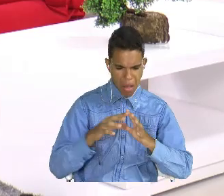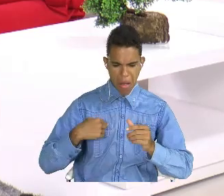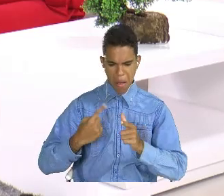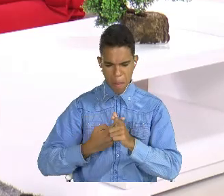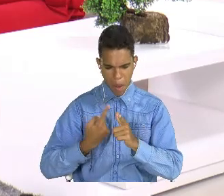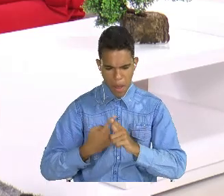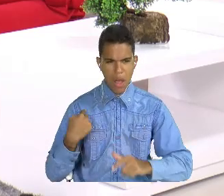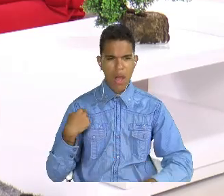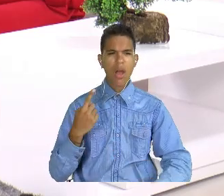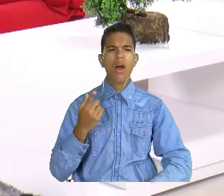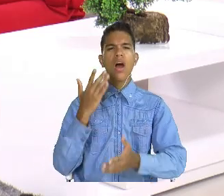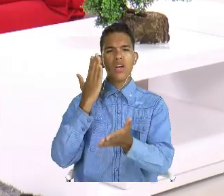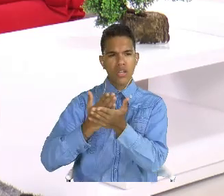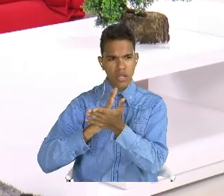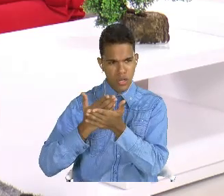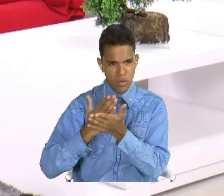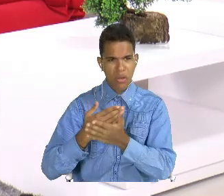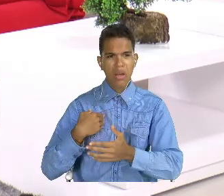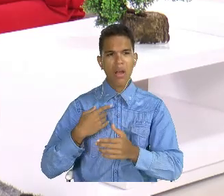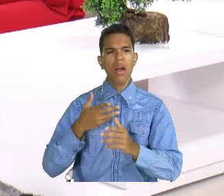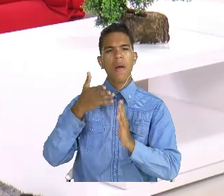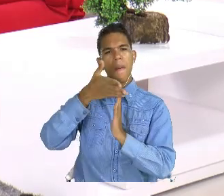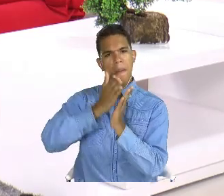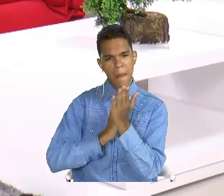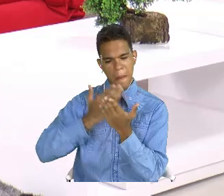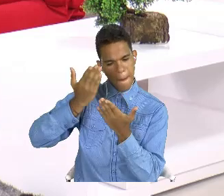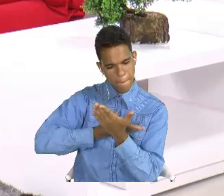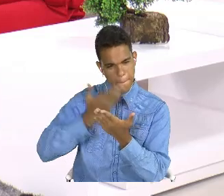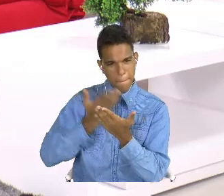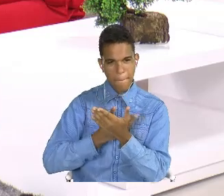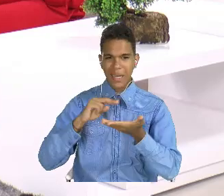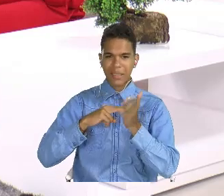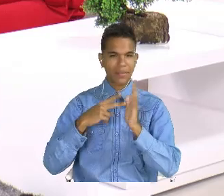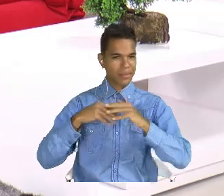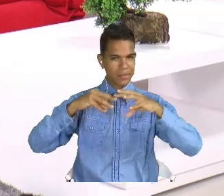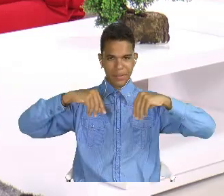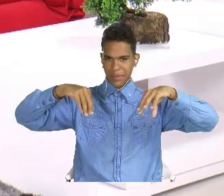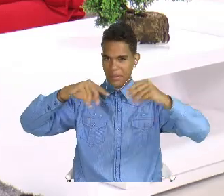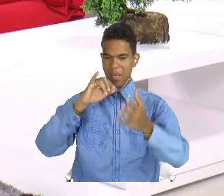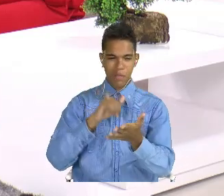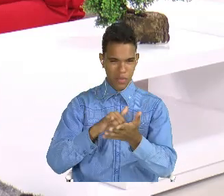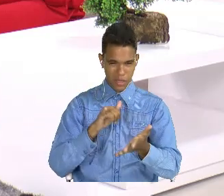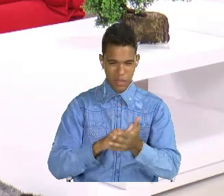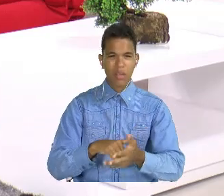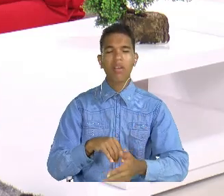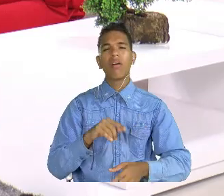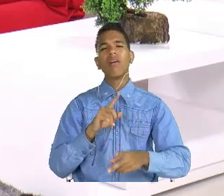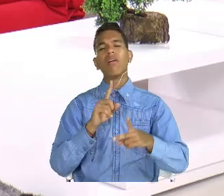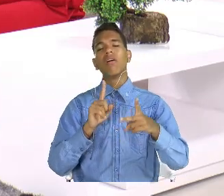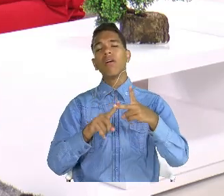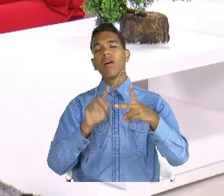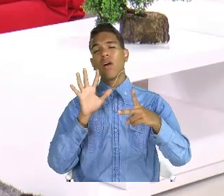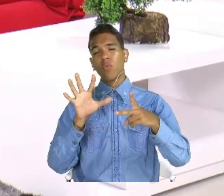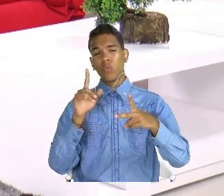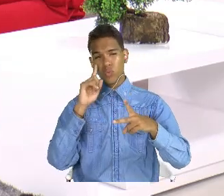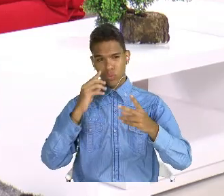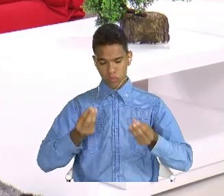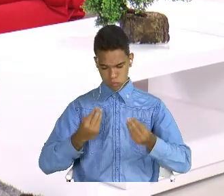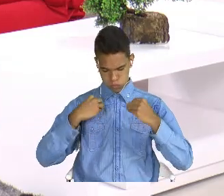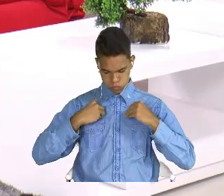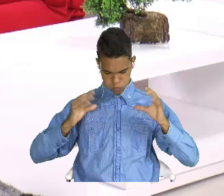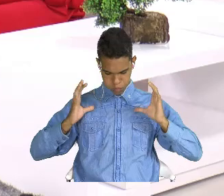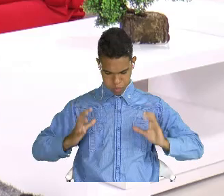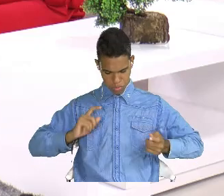yuca, queremos comer plátano, y todo eso termina en harina. Los carbohidratos en el cuerpo terminan convertidos en